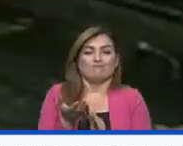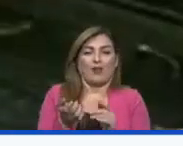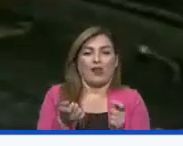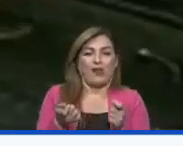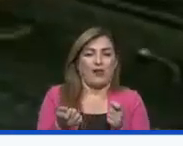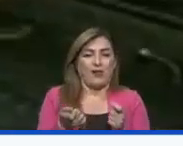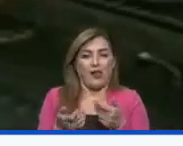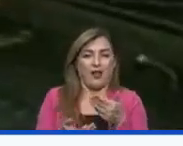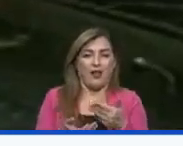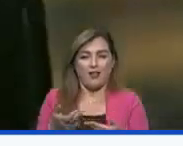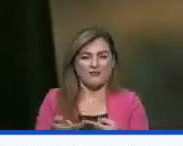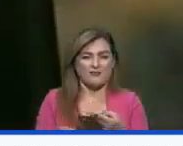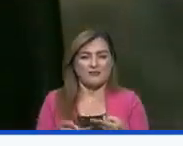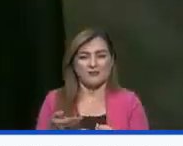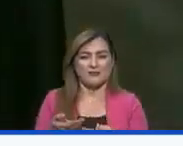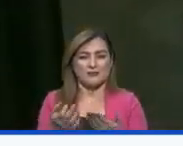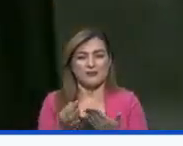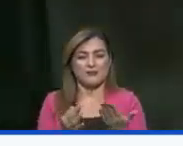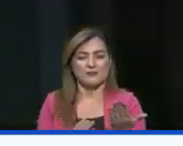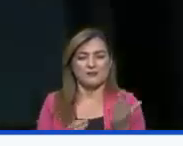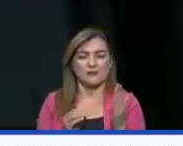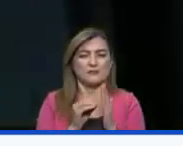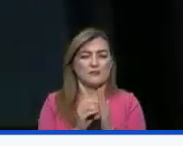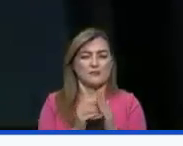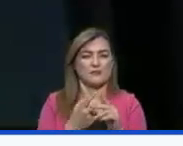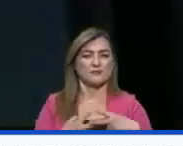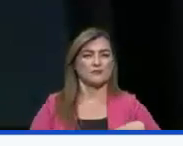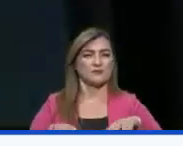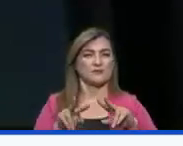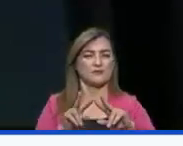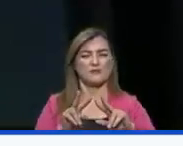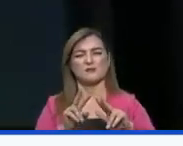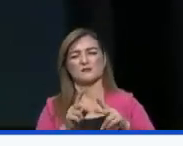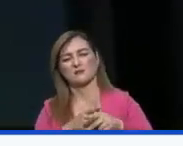que para la proforma presupuestaria fijó un precio promedio por barril de